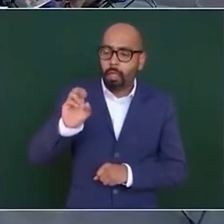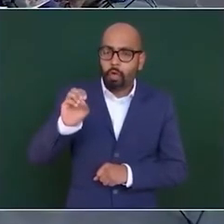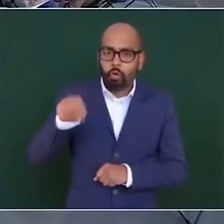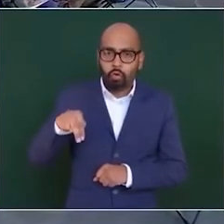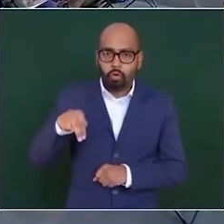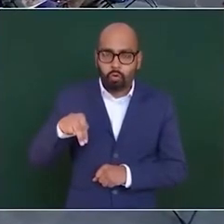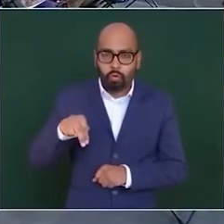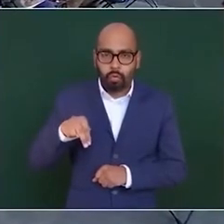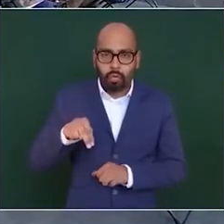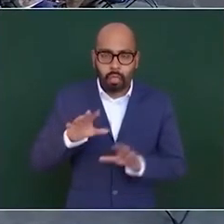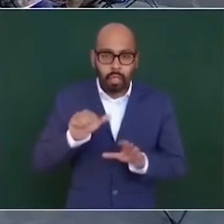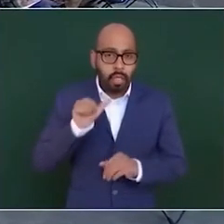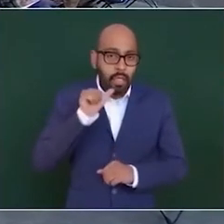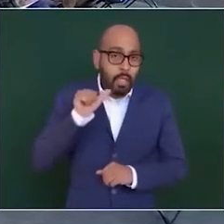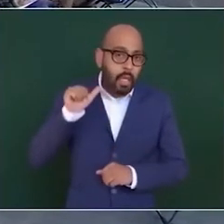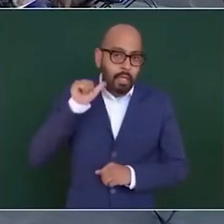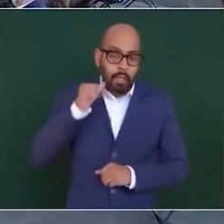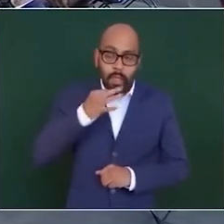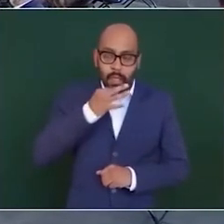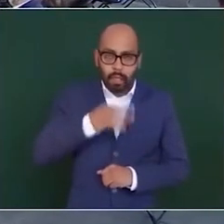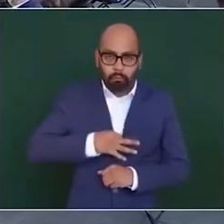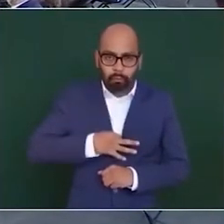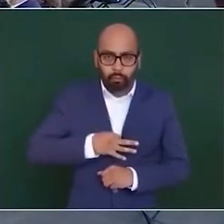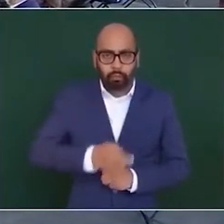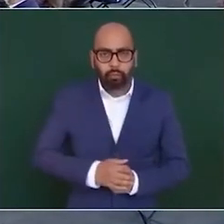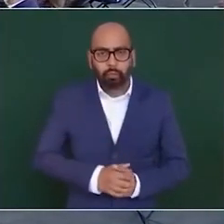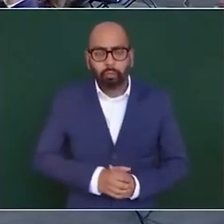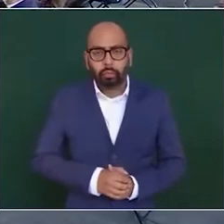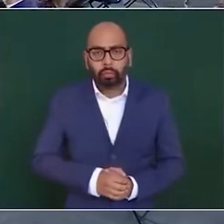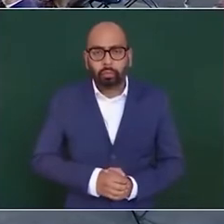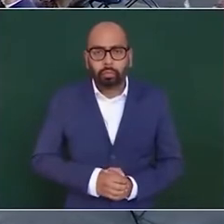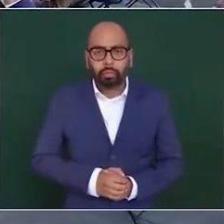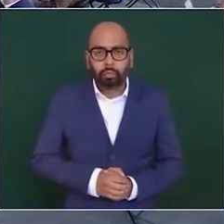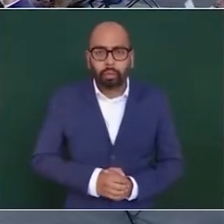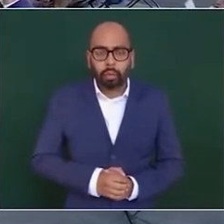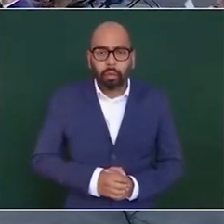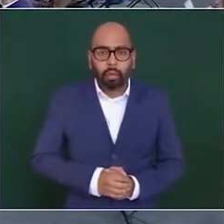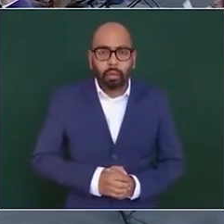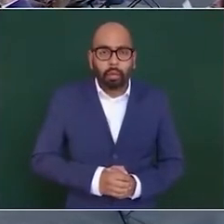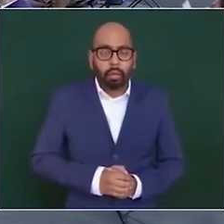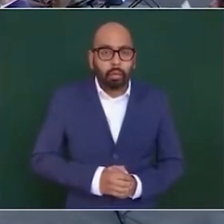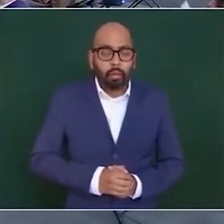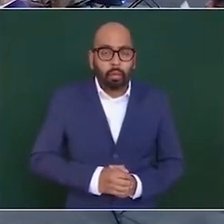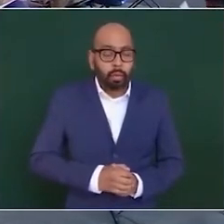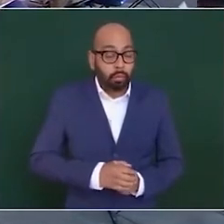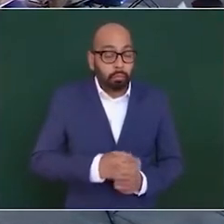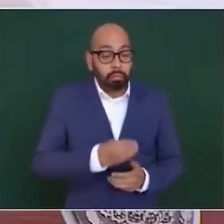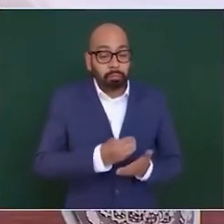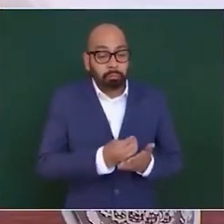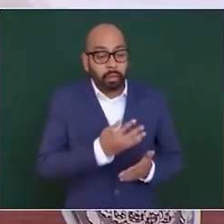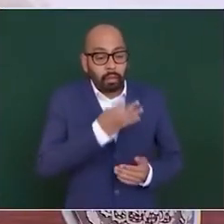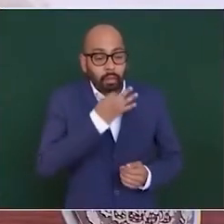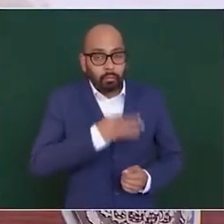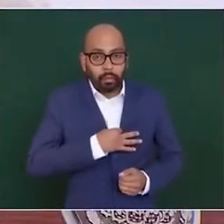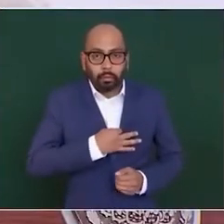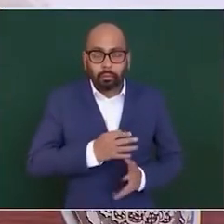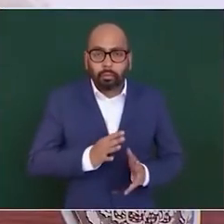ayer. O estaba por confirmarse, o sea, porque se tenía